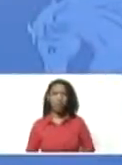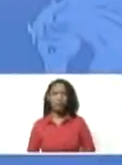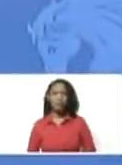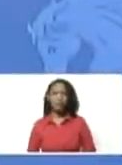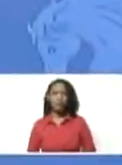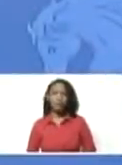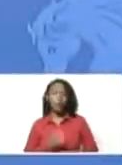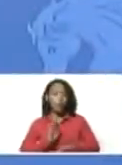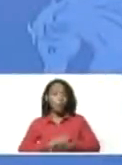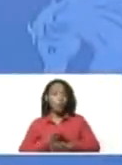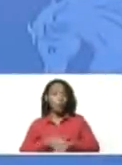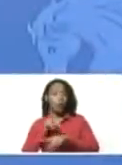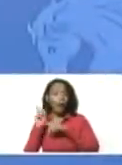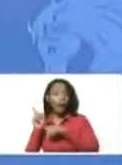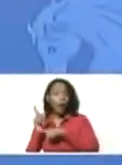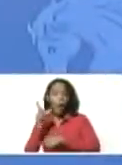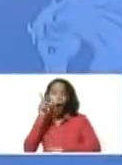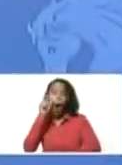Porque era un hombre